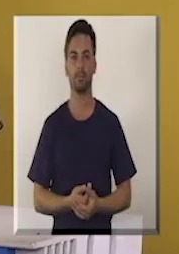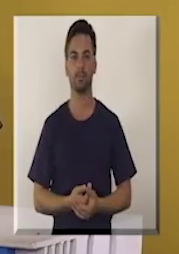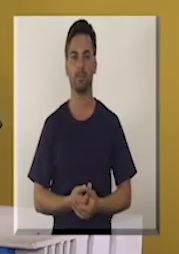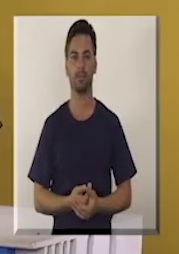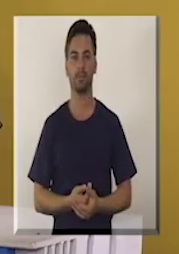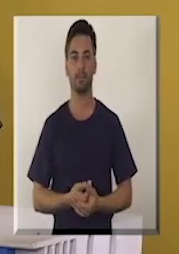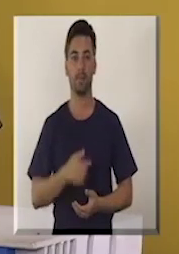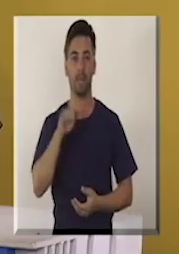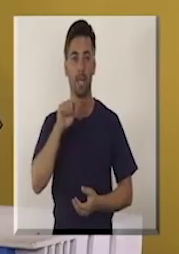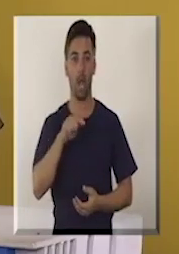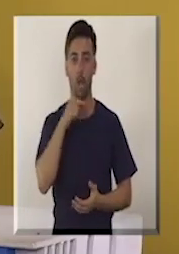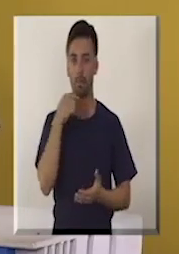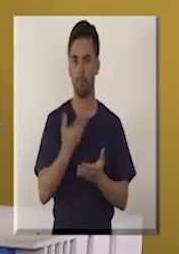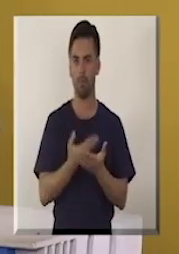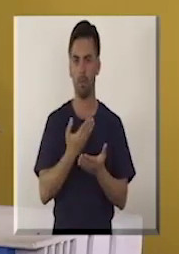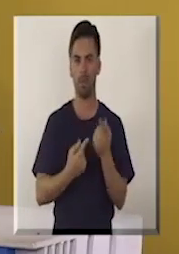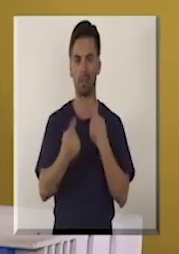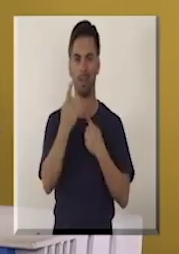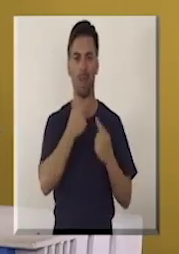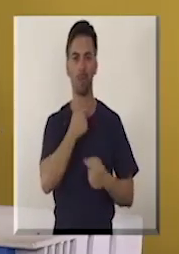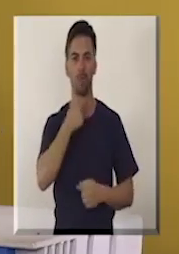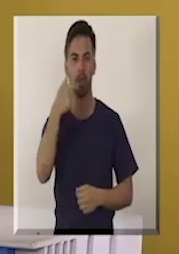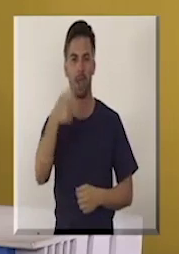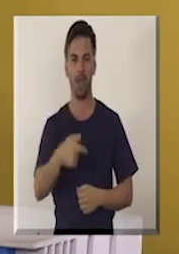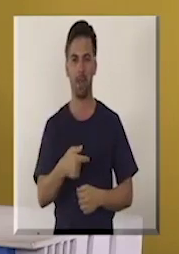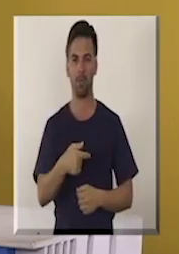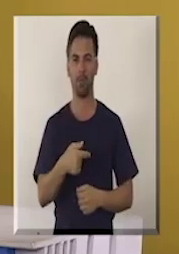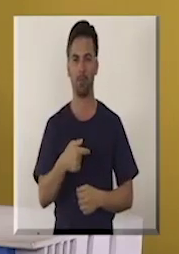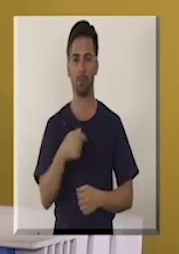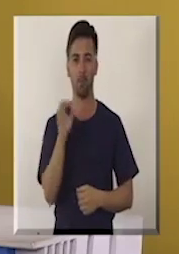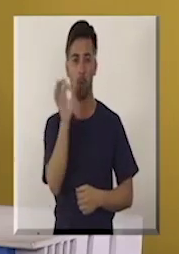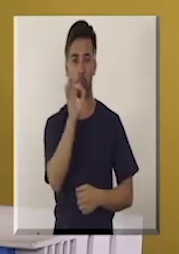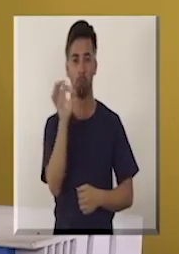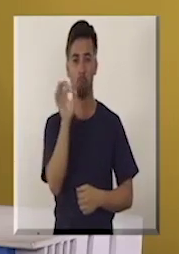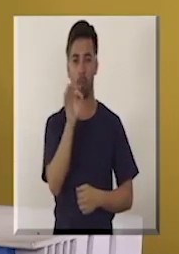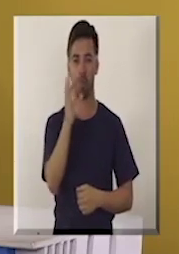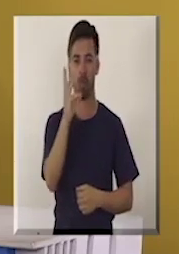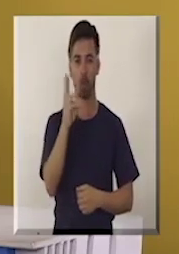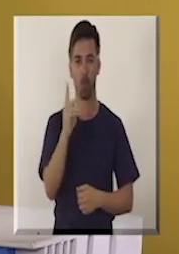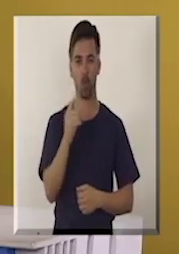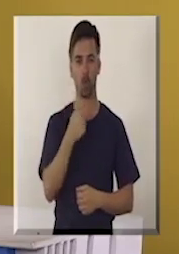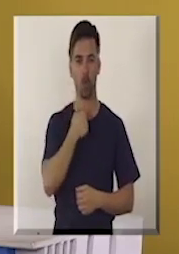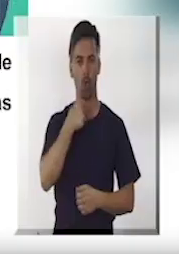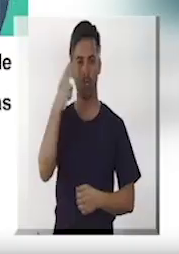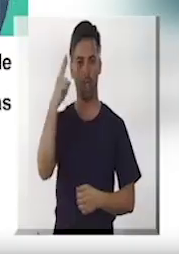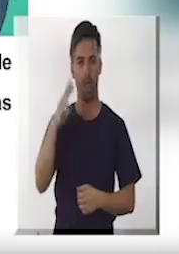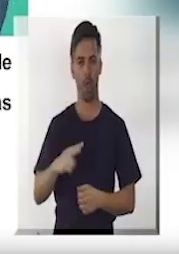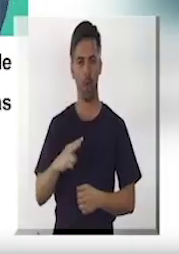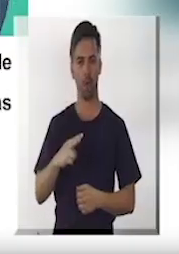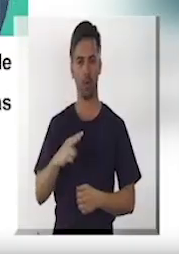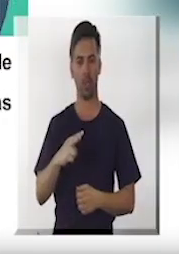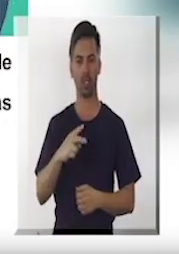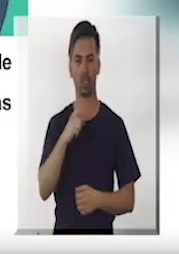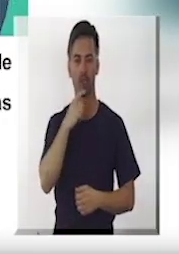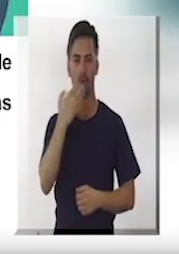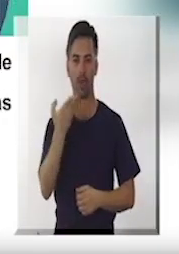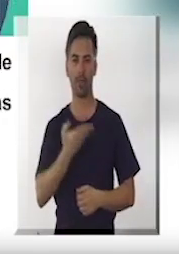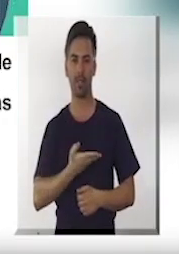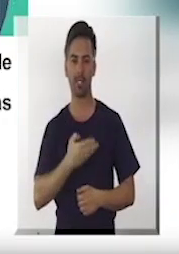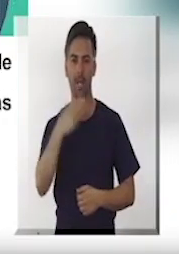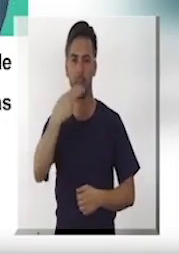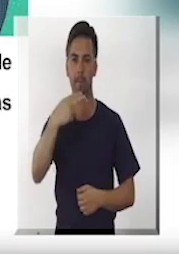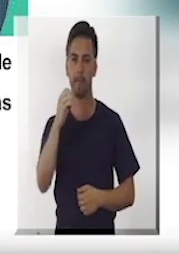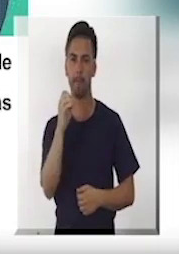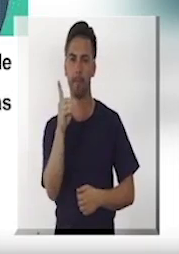Les voy a proponer algunos ejemplos. El promedio de las notas de Pedro en las asignaturas de matemática y español puede ser una